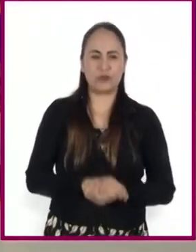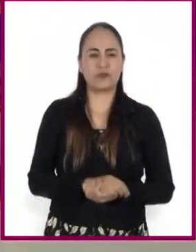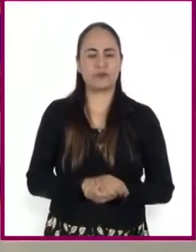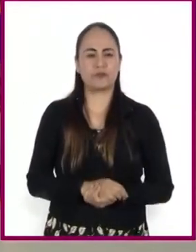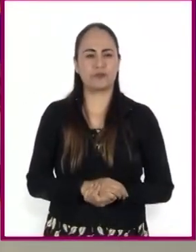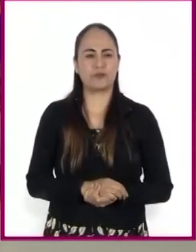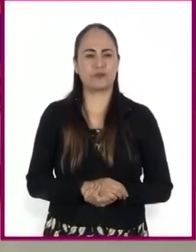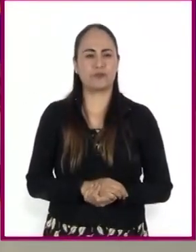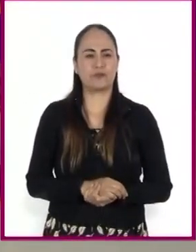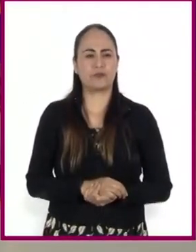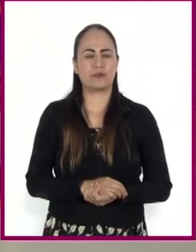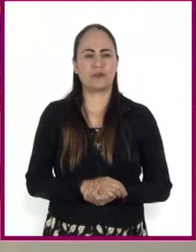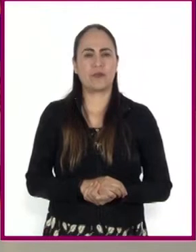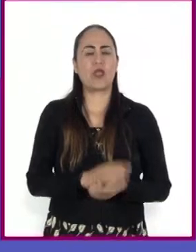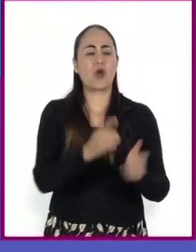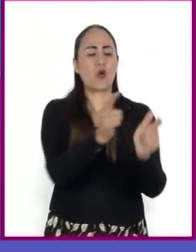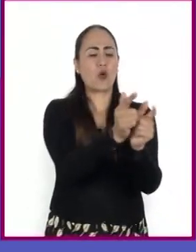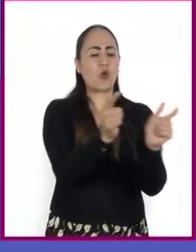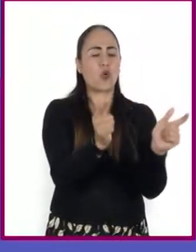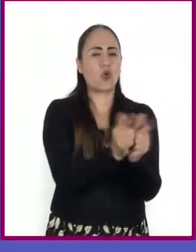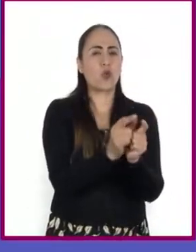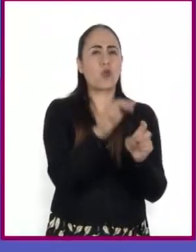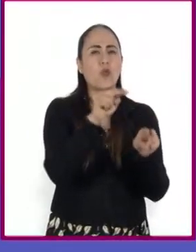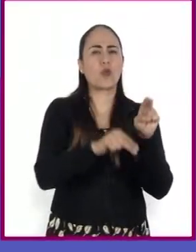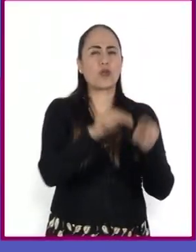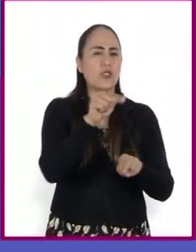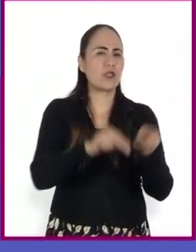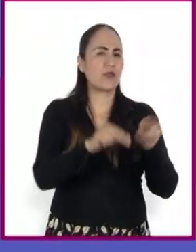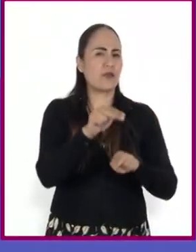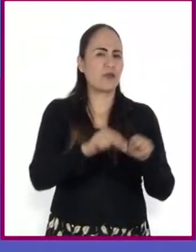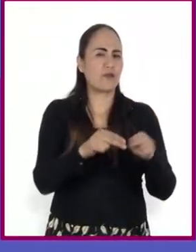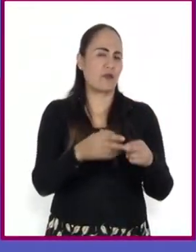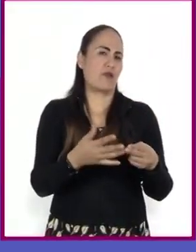¿Cuál es la categoría general en tu definición?